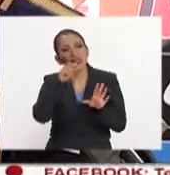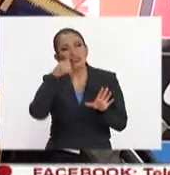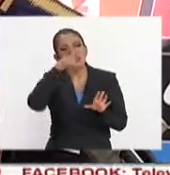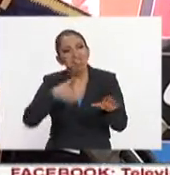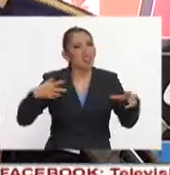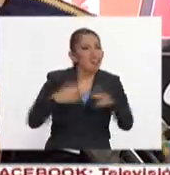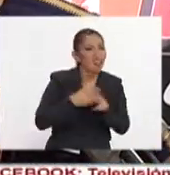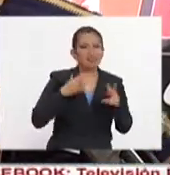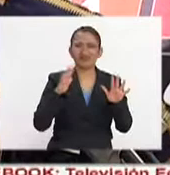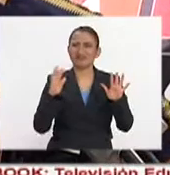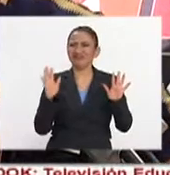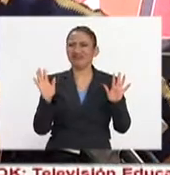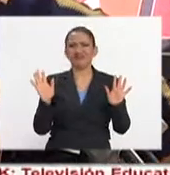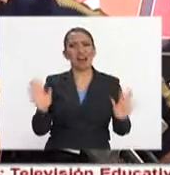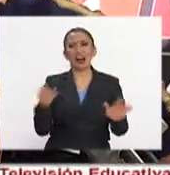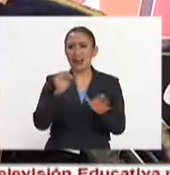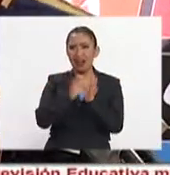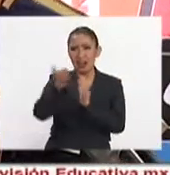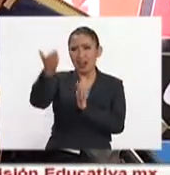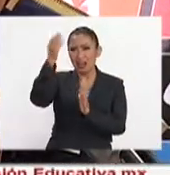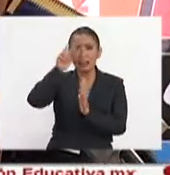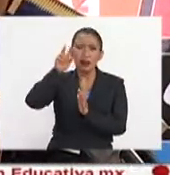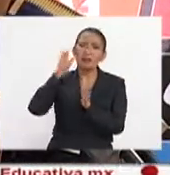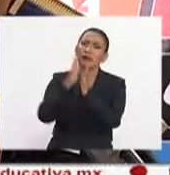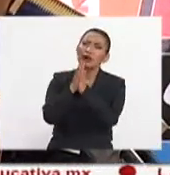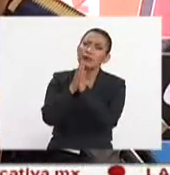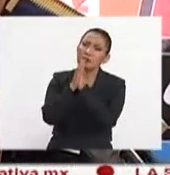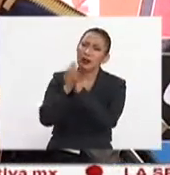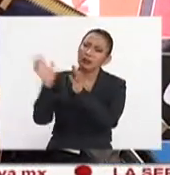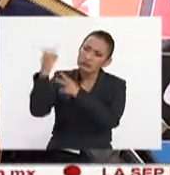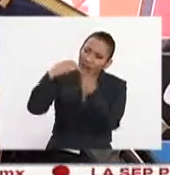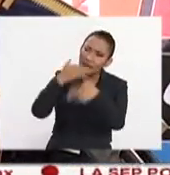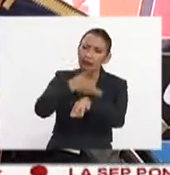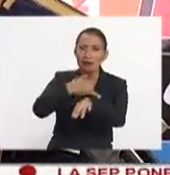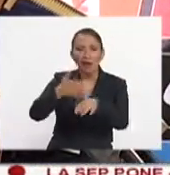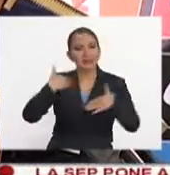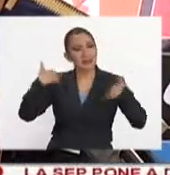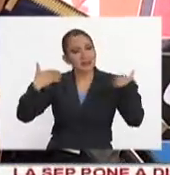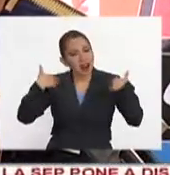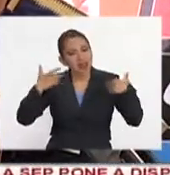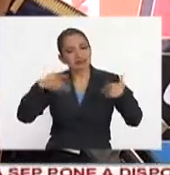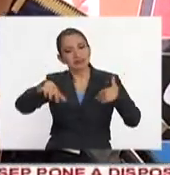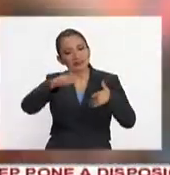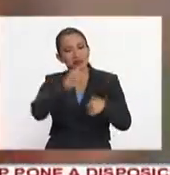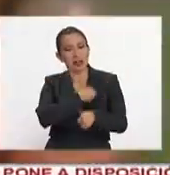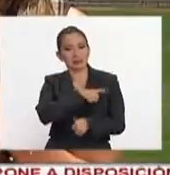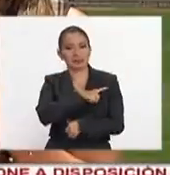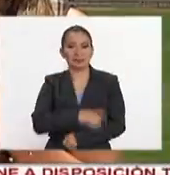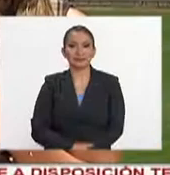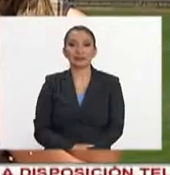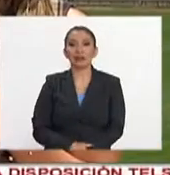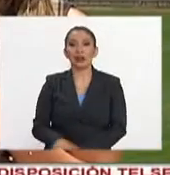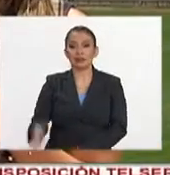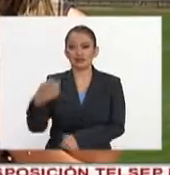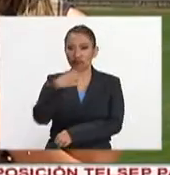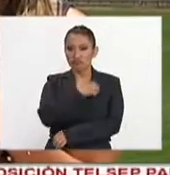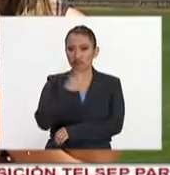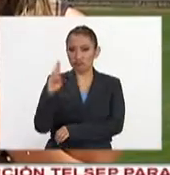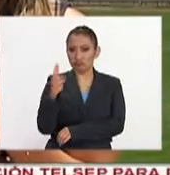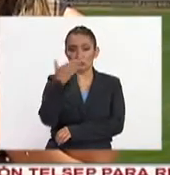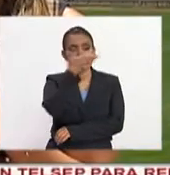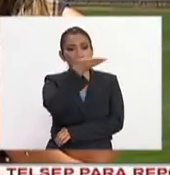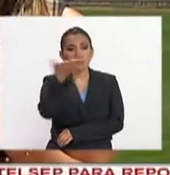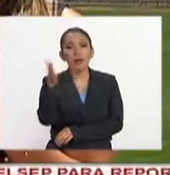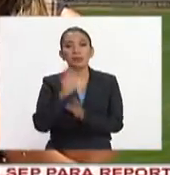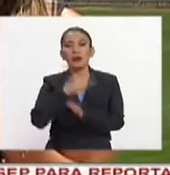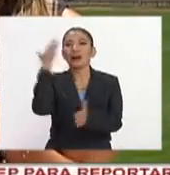de violencia en las fechas anteriores. Por favor, que vuelva a la familia, que disfrute, que es un clásico sano. El capitán universitario pidió que